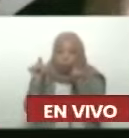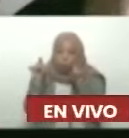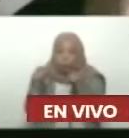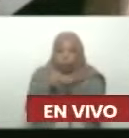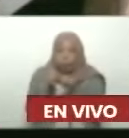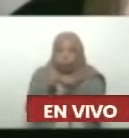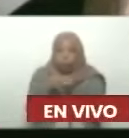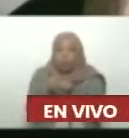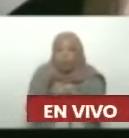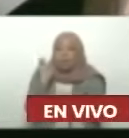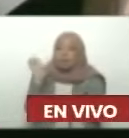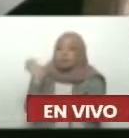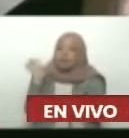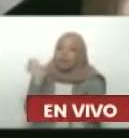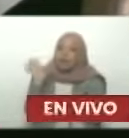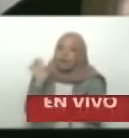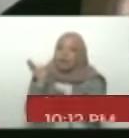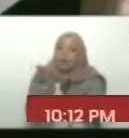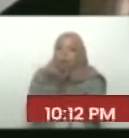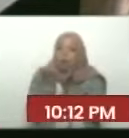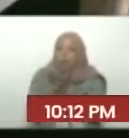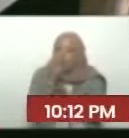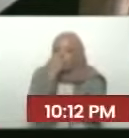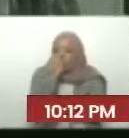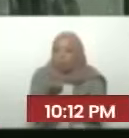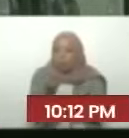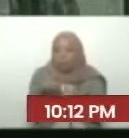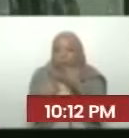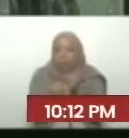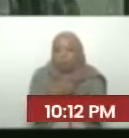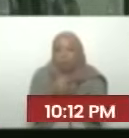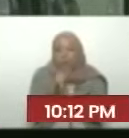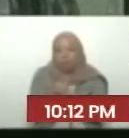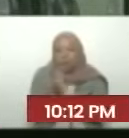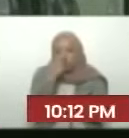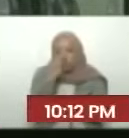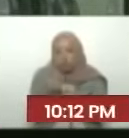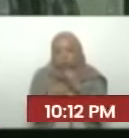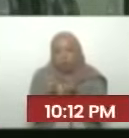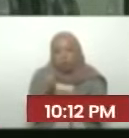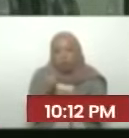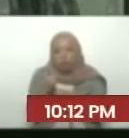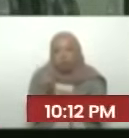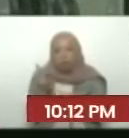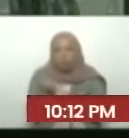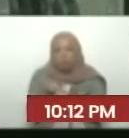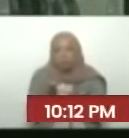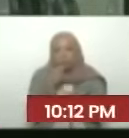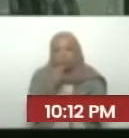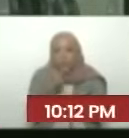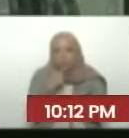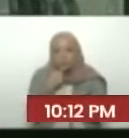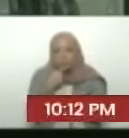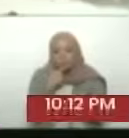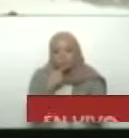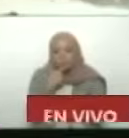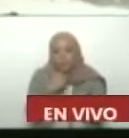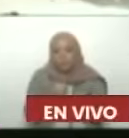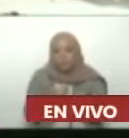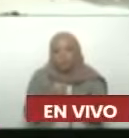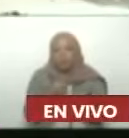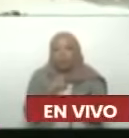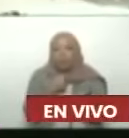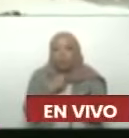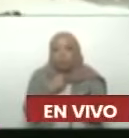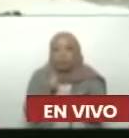donde damos charlas didácticas a las escuelas que nos visitan, a nuestros visitantes, y se hace un recorrido bastante a